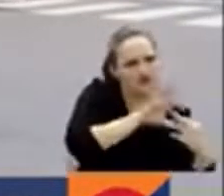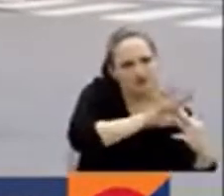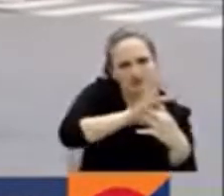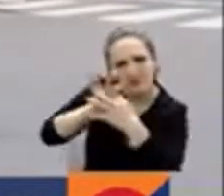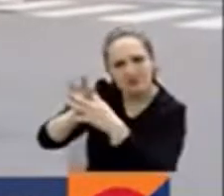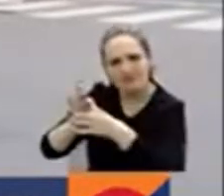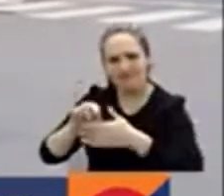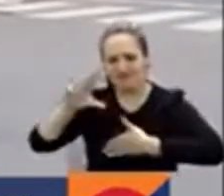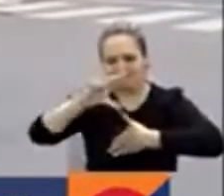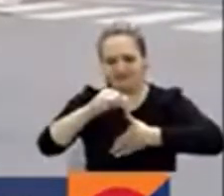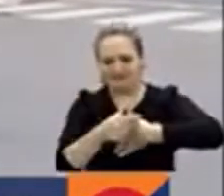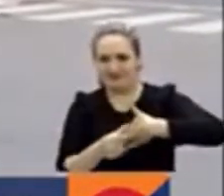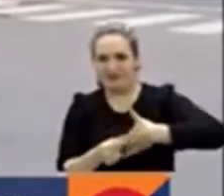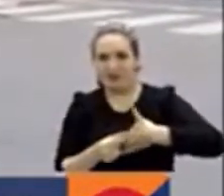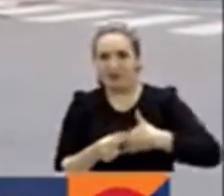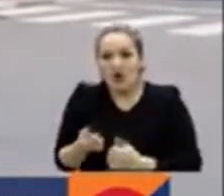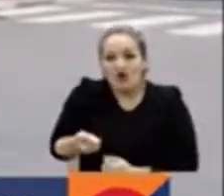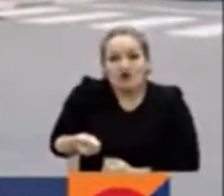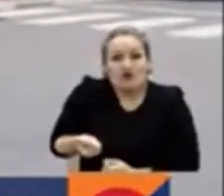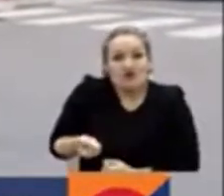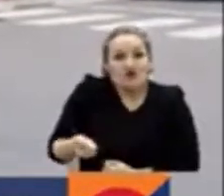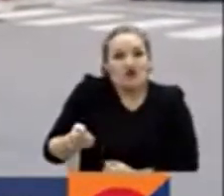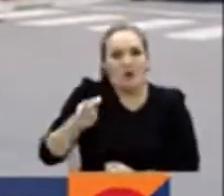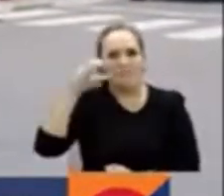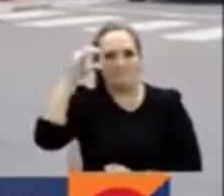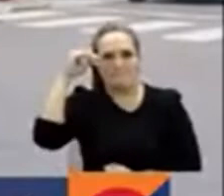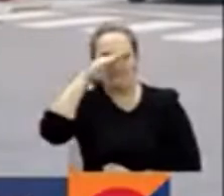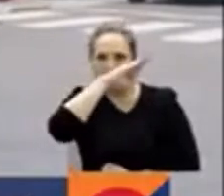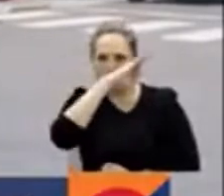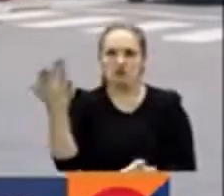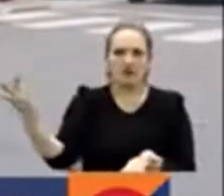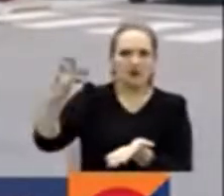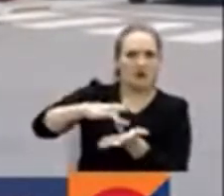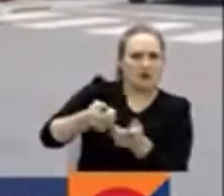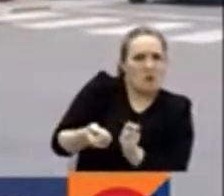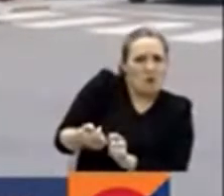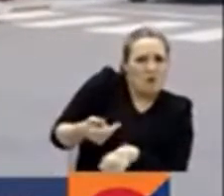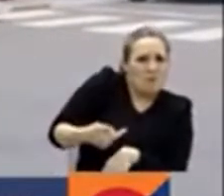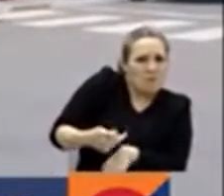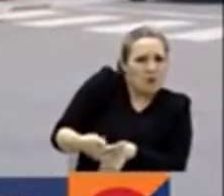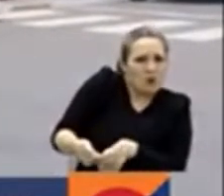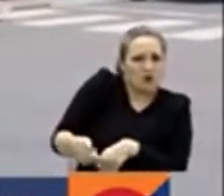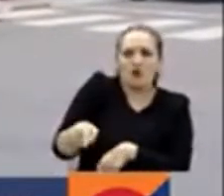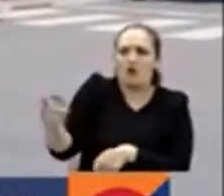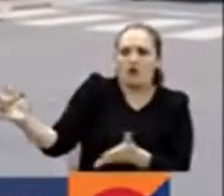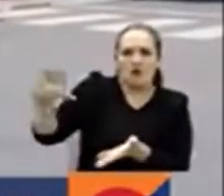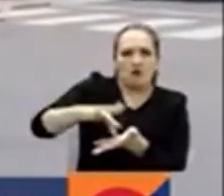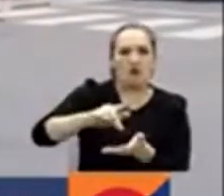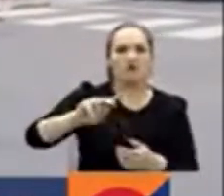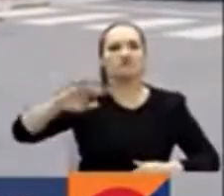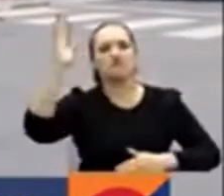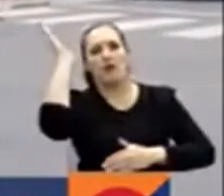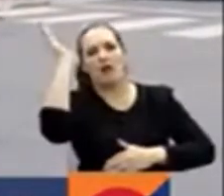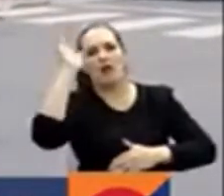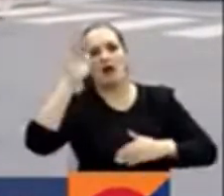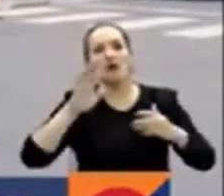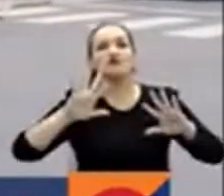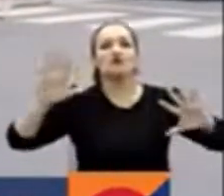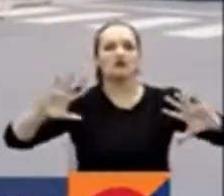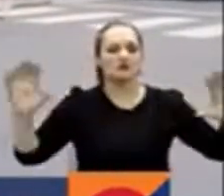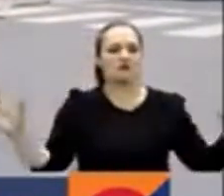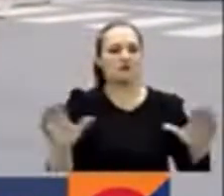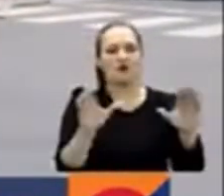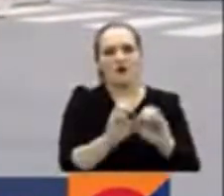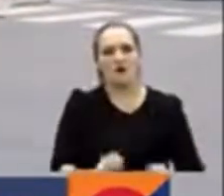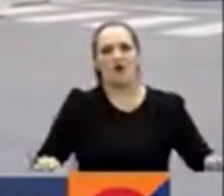bien, en unos minutos se espera que el presidente Gustavo Petro haga su participación en esta 22ª cumbre de la Comunidad de las Naciones Unidas.